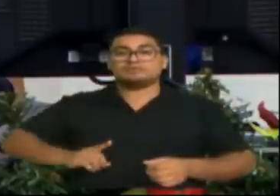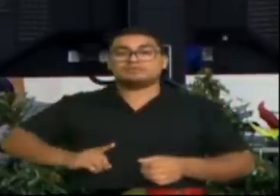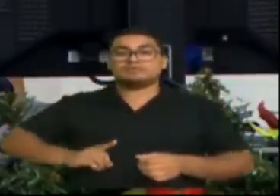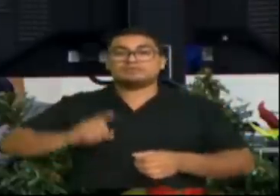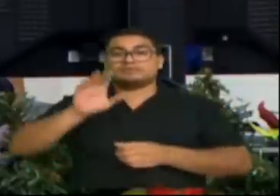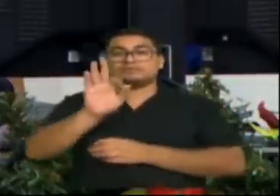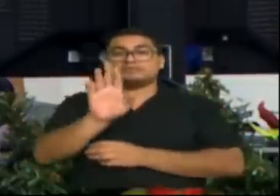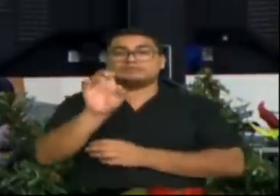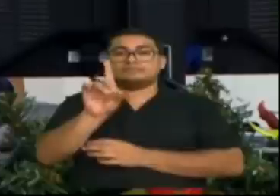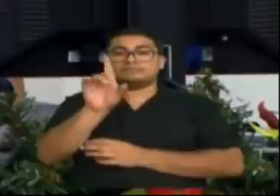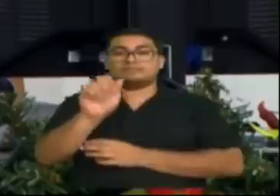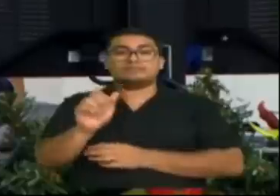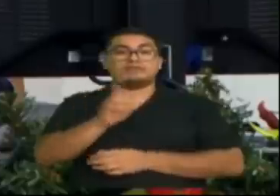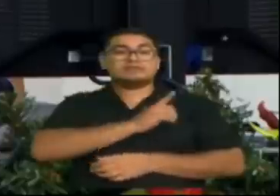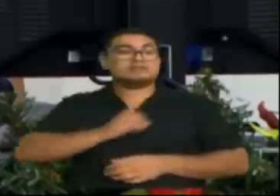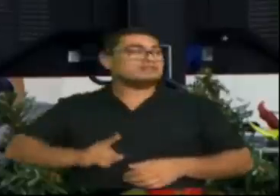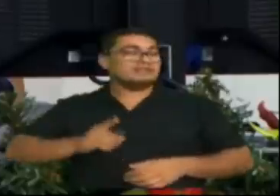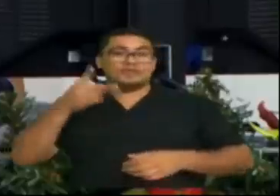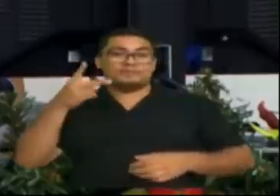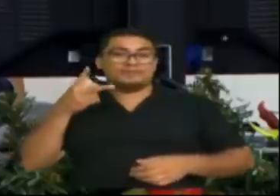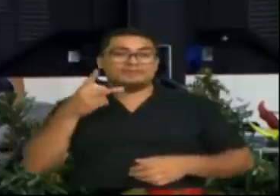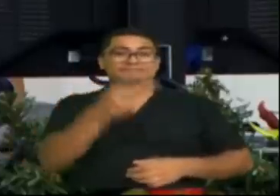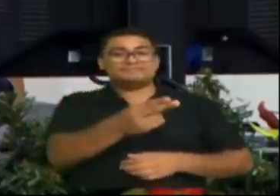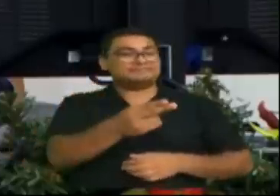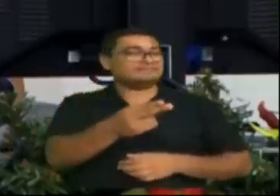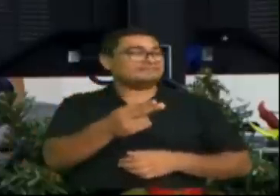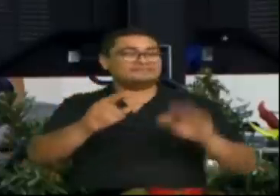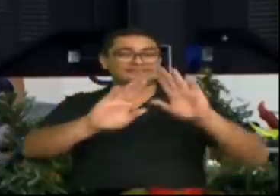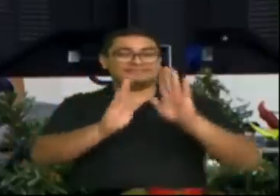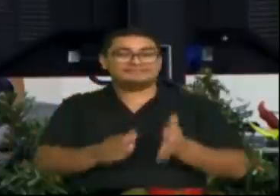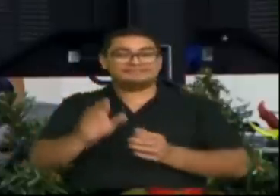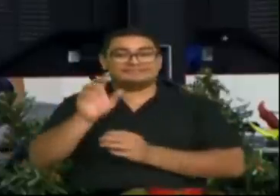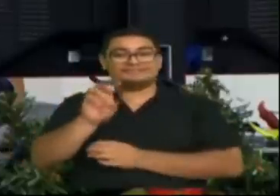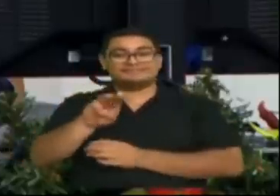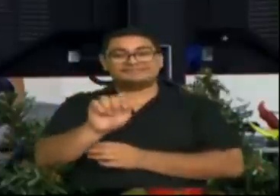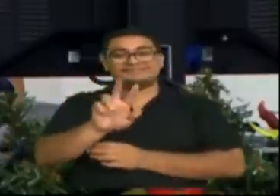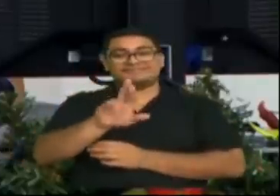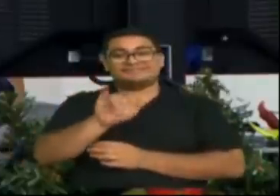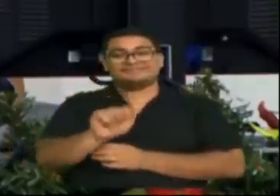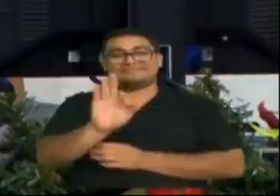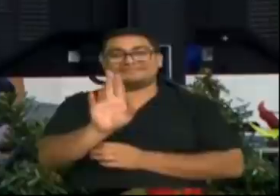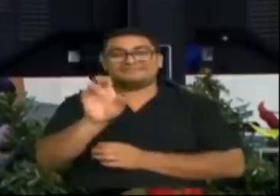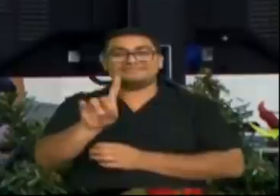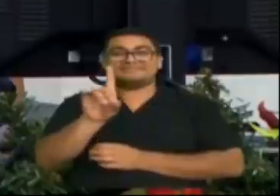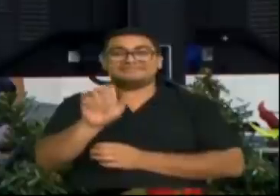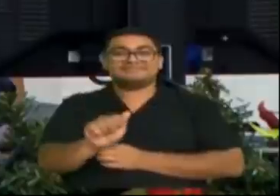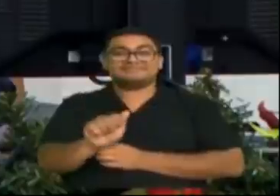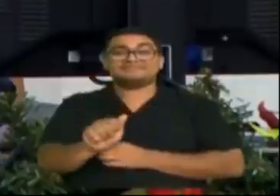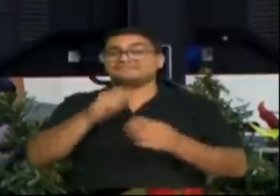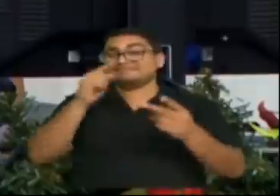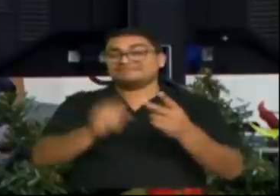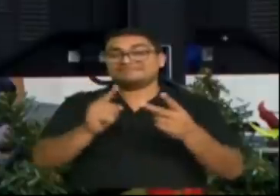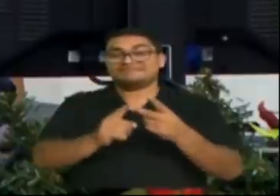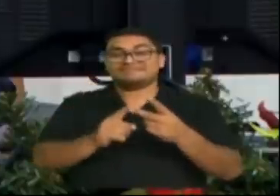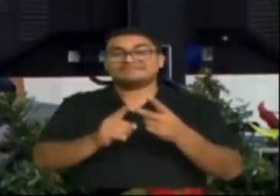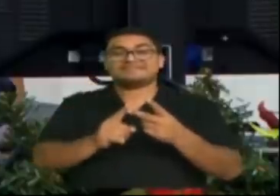de inmediato a la diputada María Fernanda Flores Lanzas. 2. Incorpore al diputado